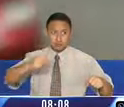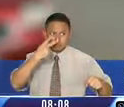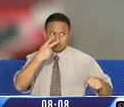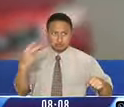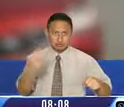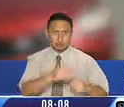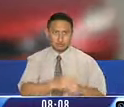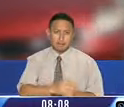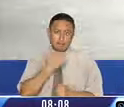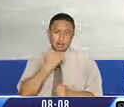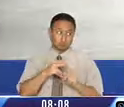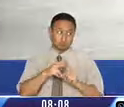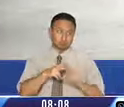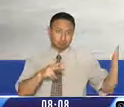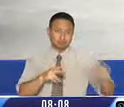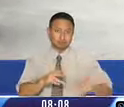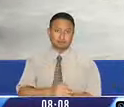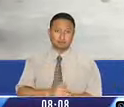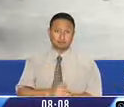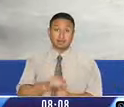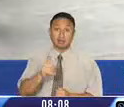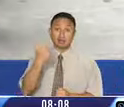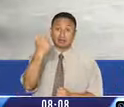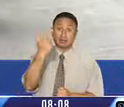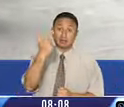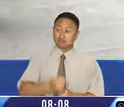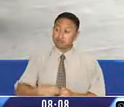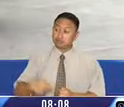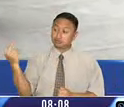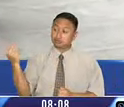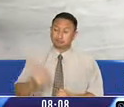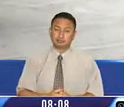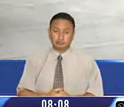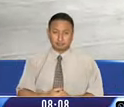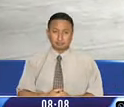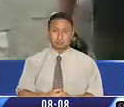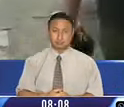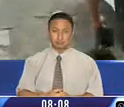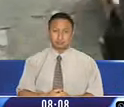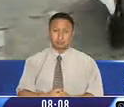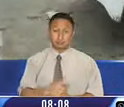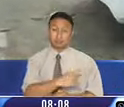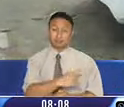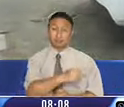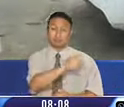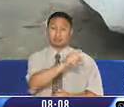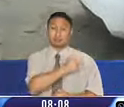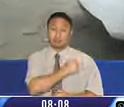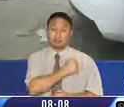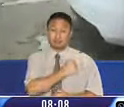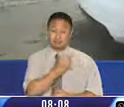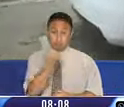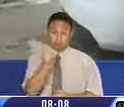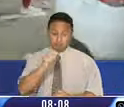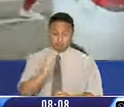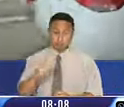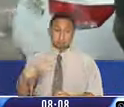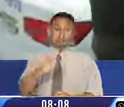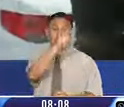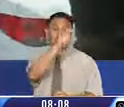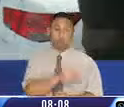prefirió irse, pero antes botó una pistola al interior de un bus. La acción valiente del dueño del dinero permitió la captura de un